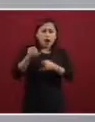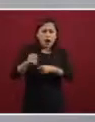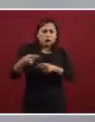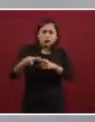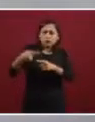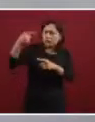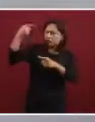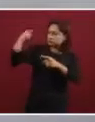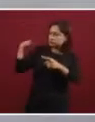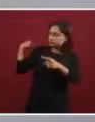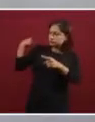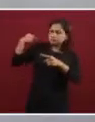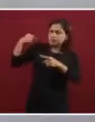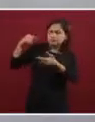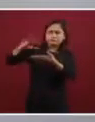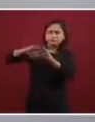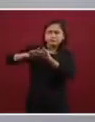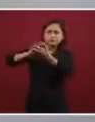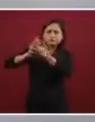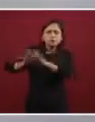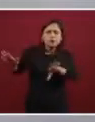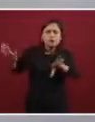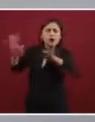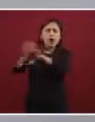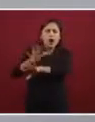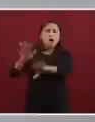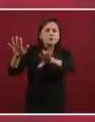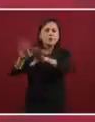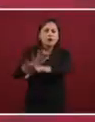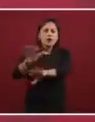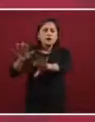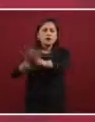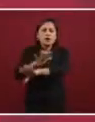y además es hasta saludable,